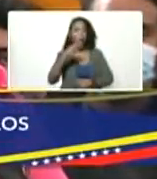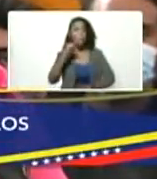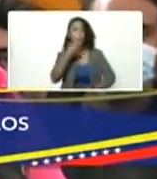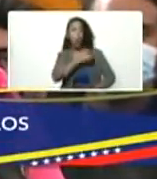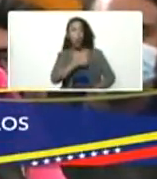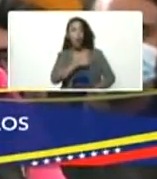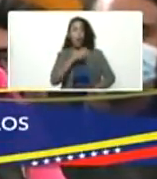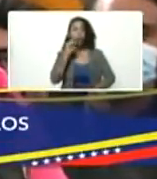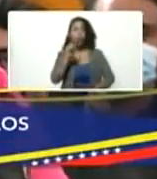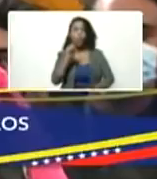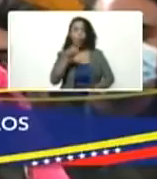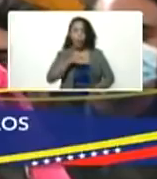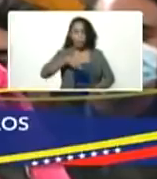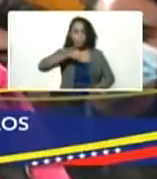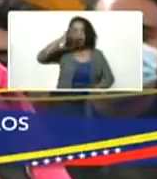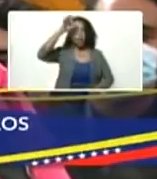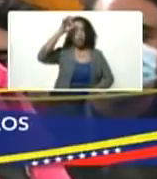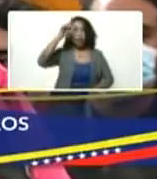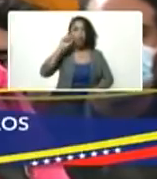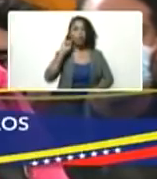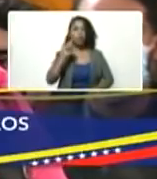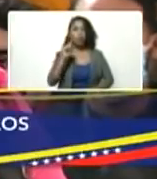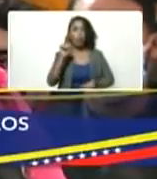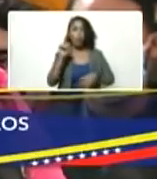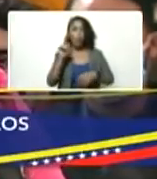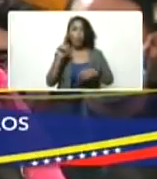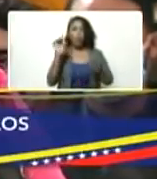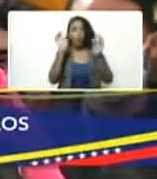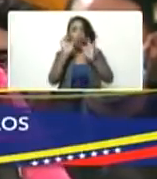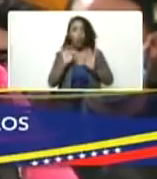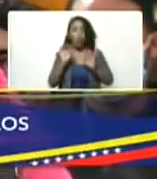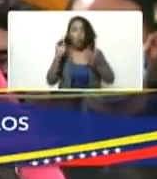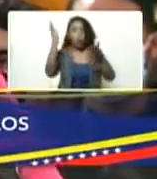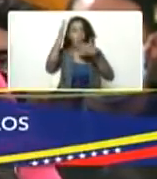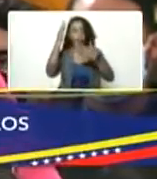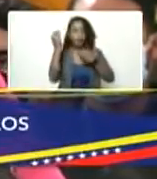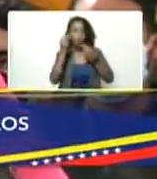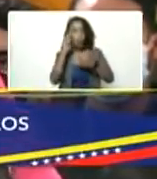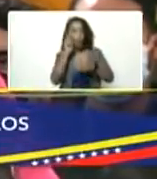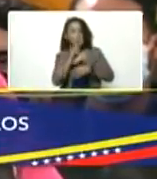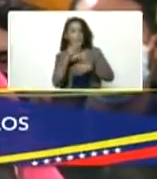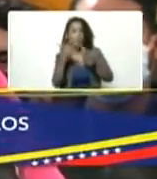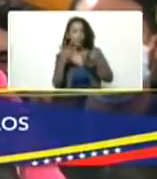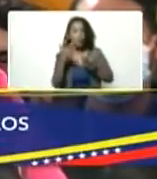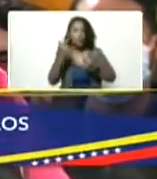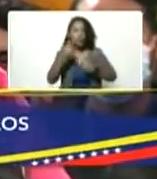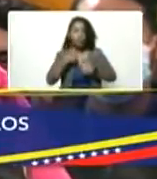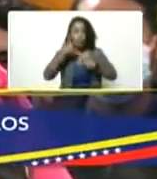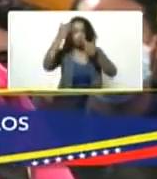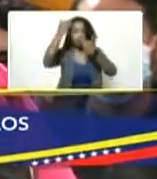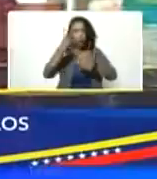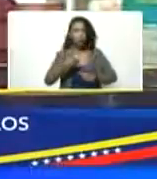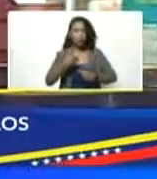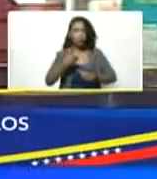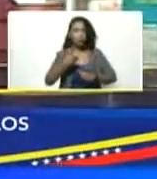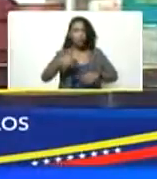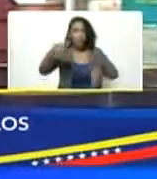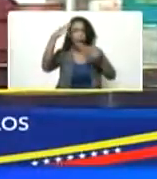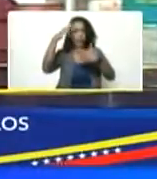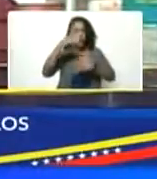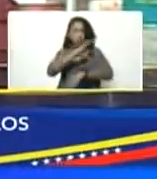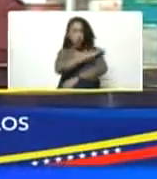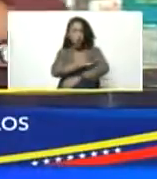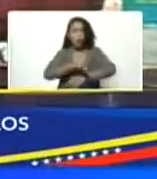en tu espiritualidad y en tu cosmovisión indígena. Yo soy indio brazo